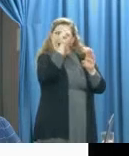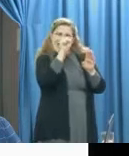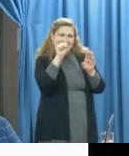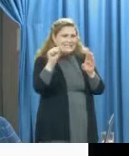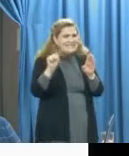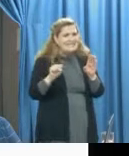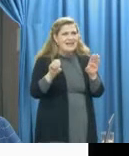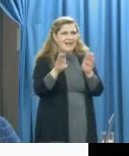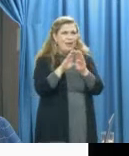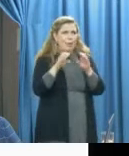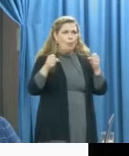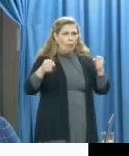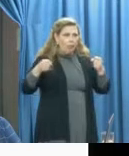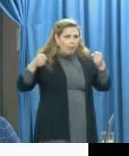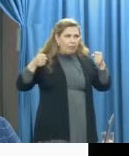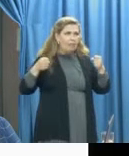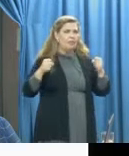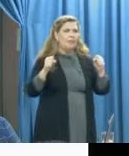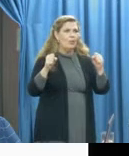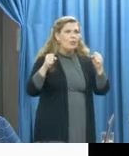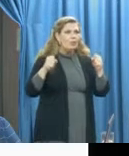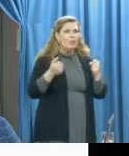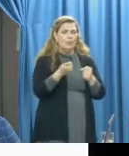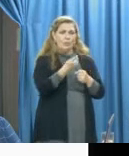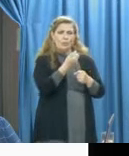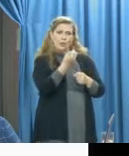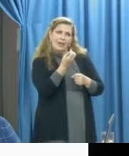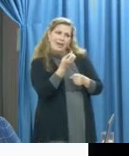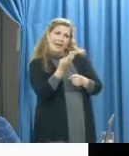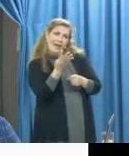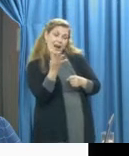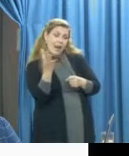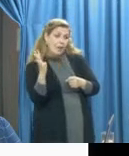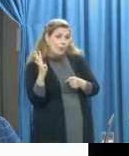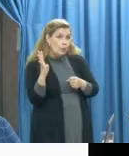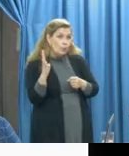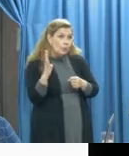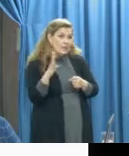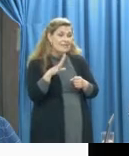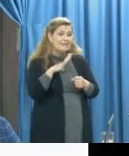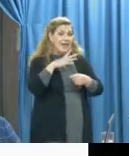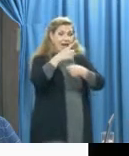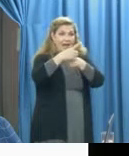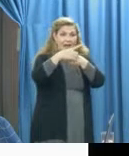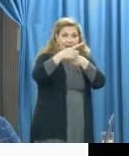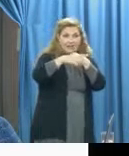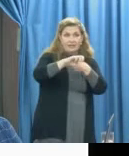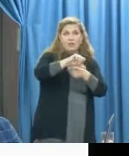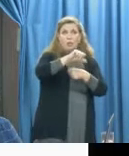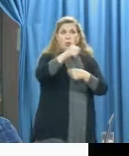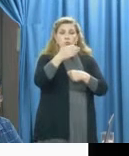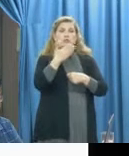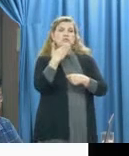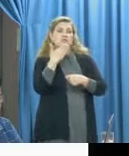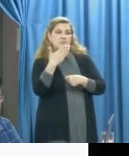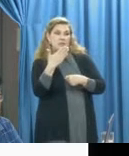de columpio, porque algunas frecuencias están afectadas y luego otras se